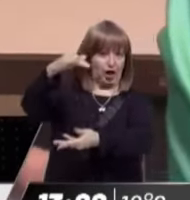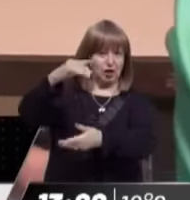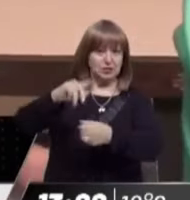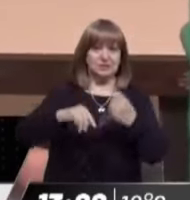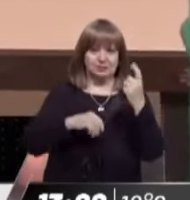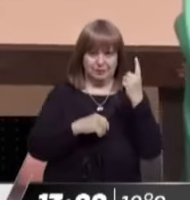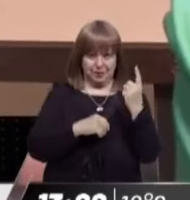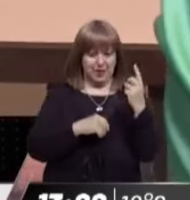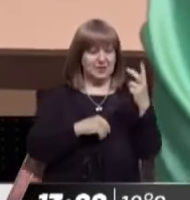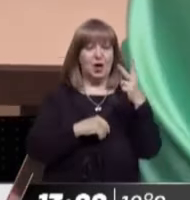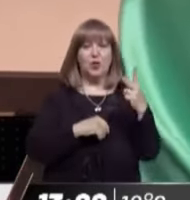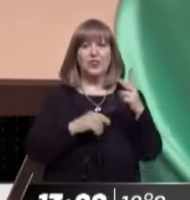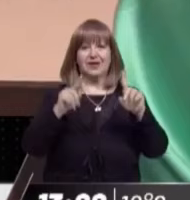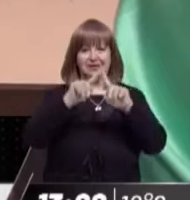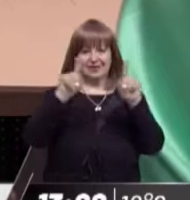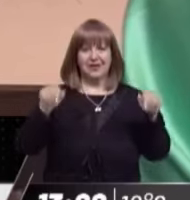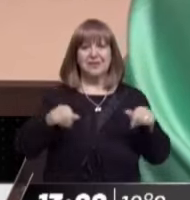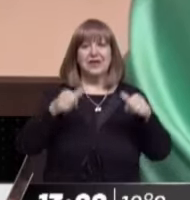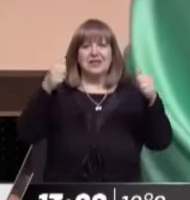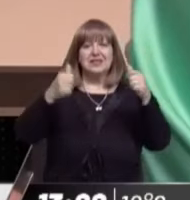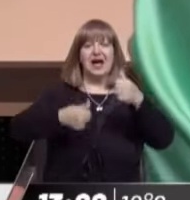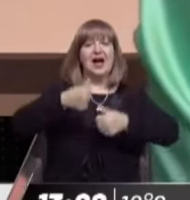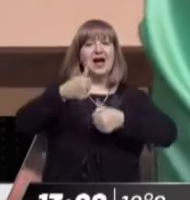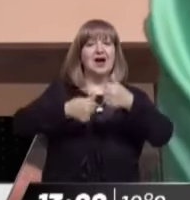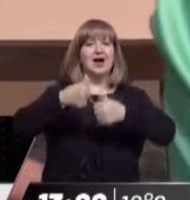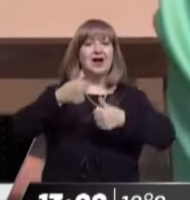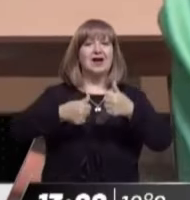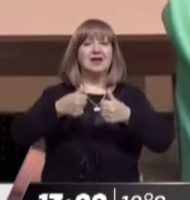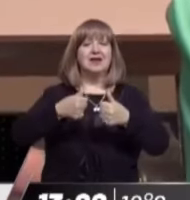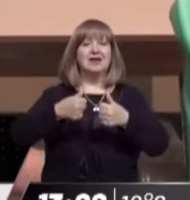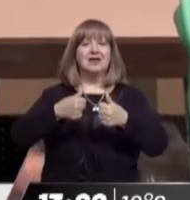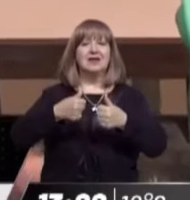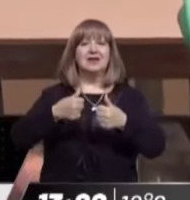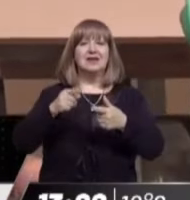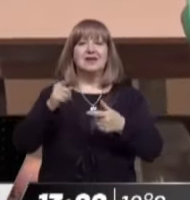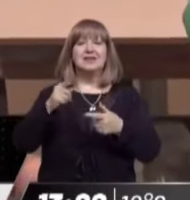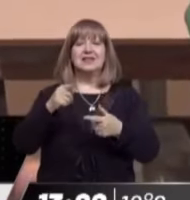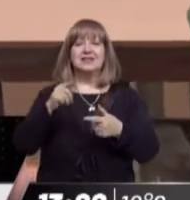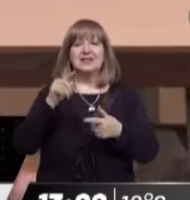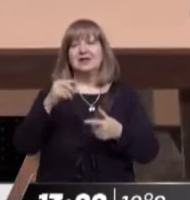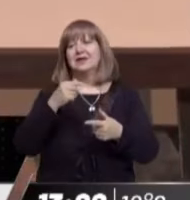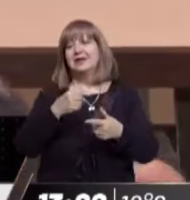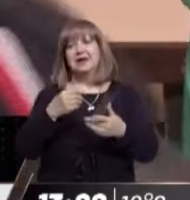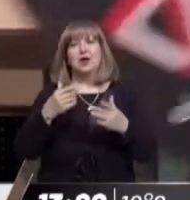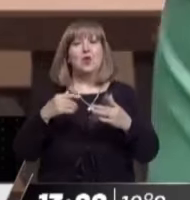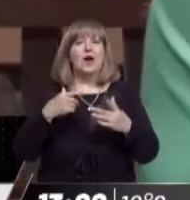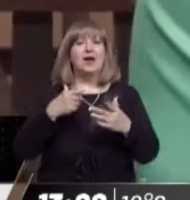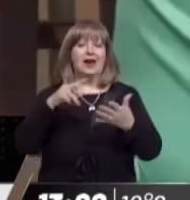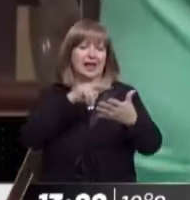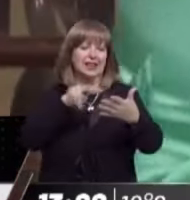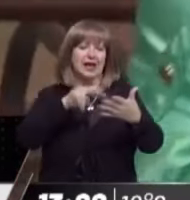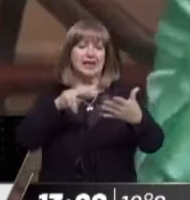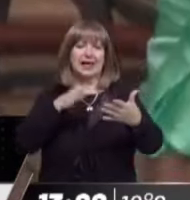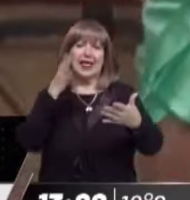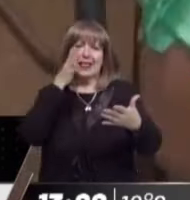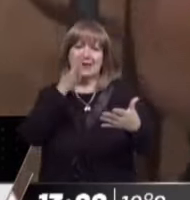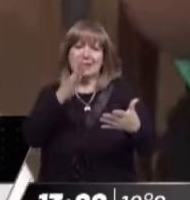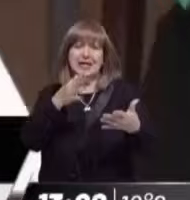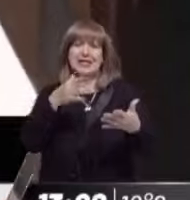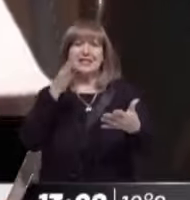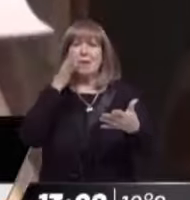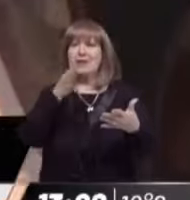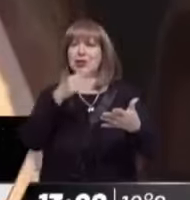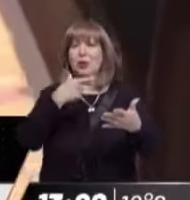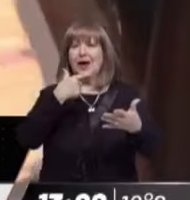dice? Por ganar el torneo y ser una super lectora. Qué genial. Y acá al lado, chicos, les cuento que